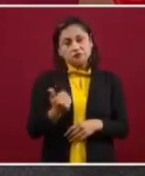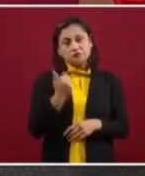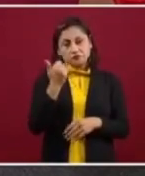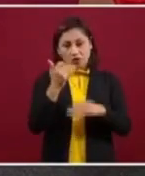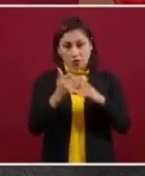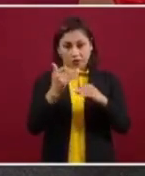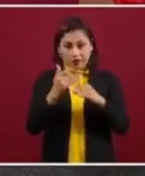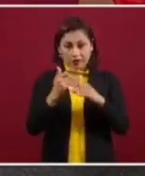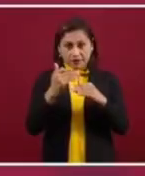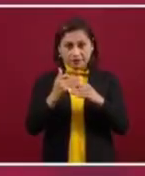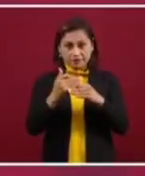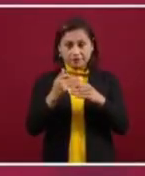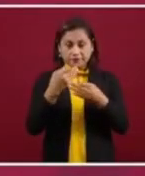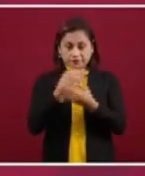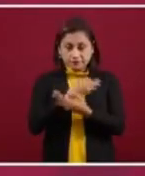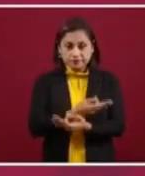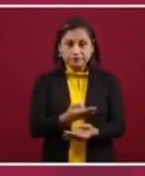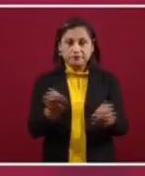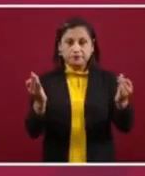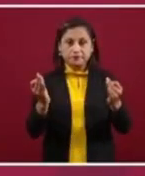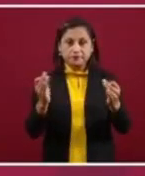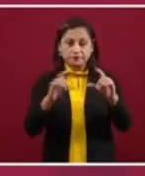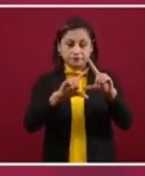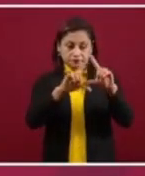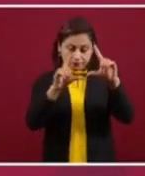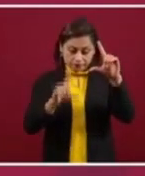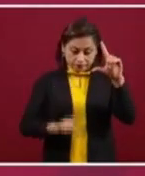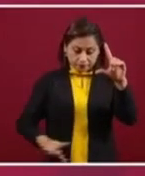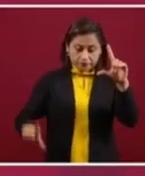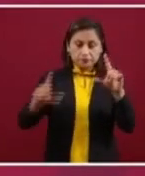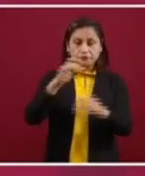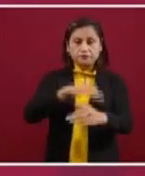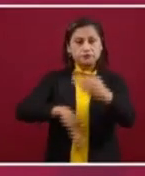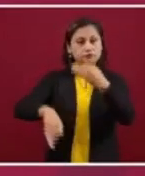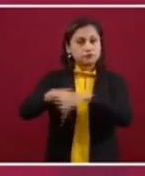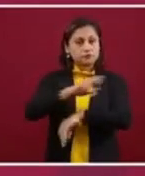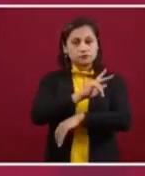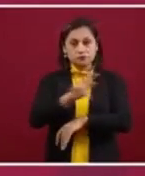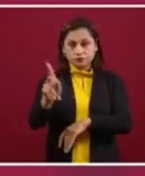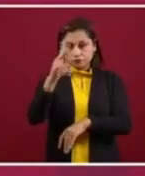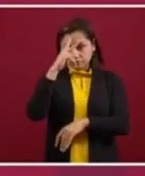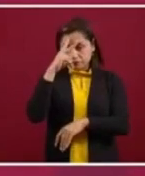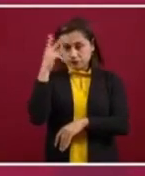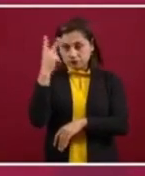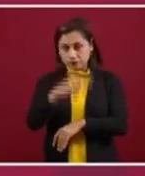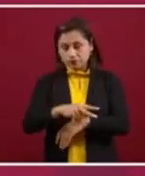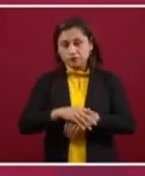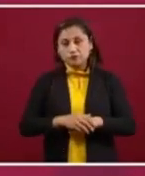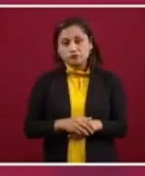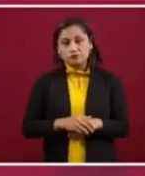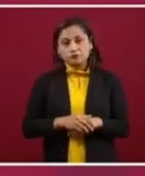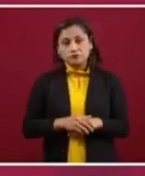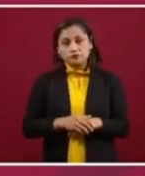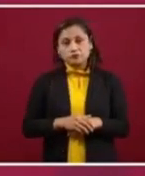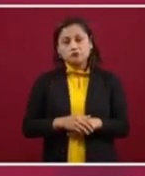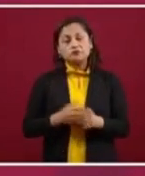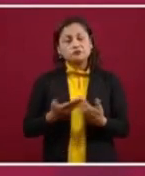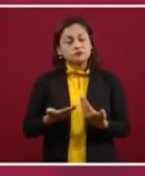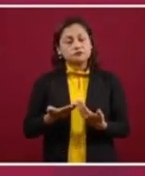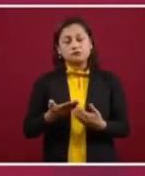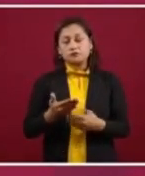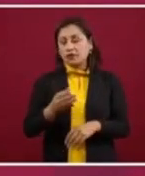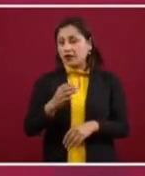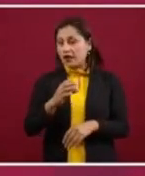informar a todos los mexicanos y de manera especial a los